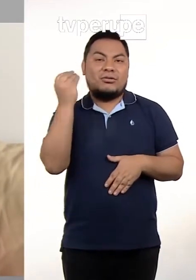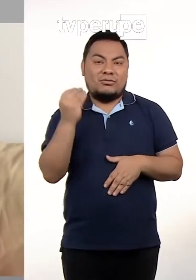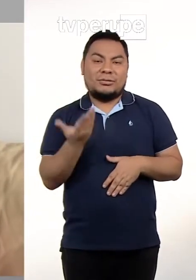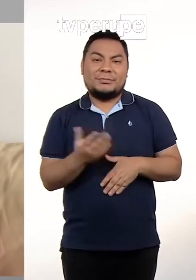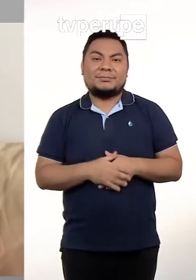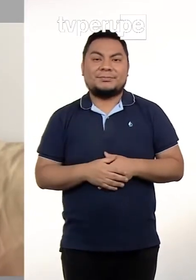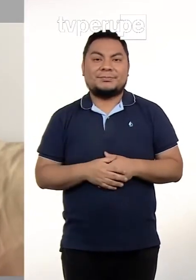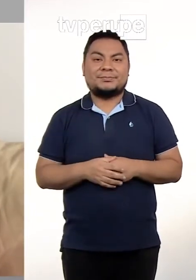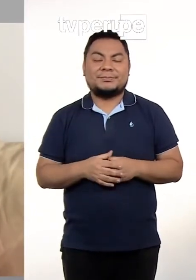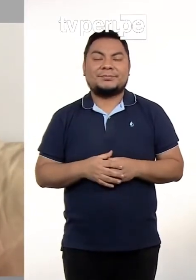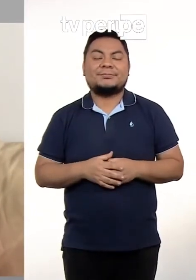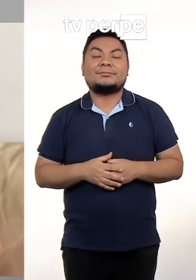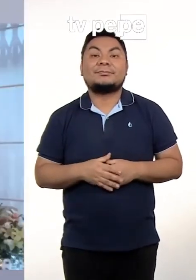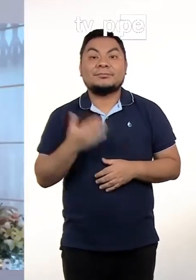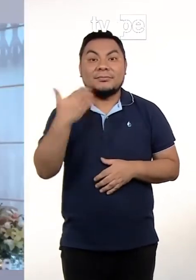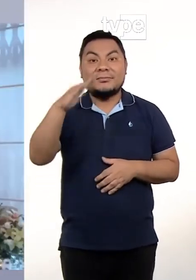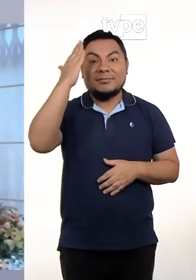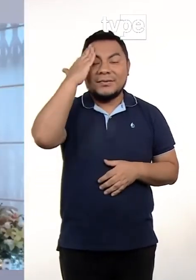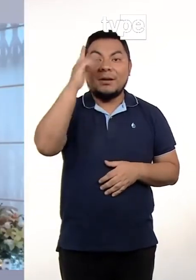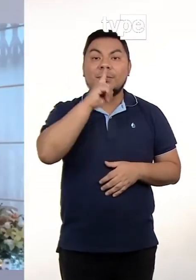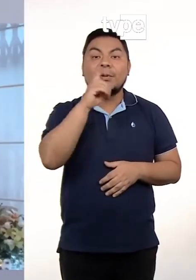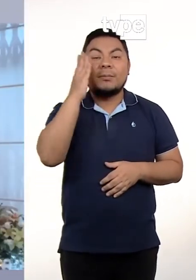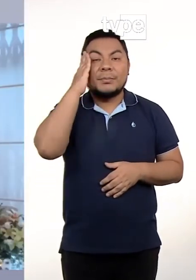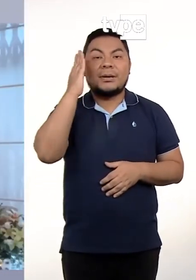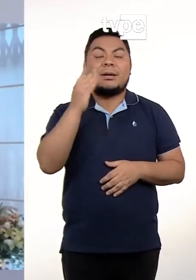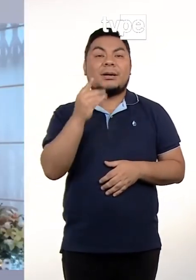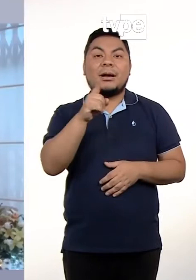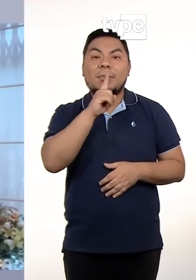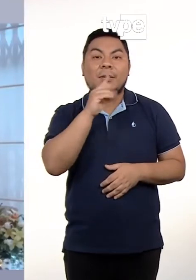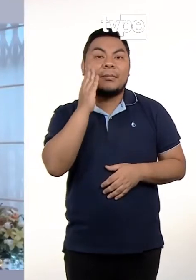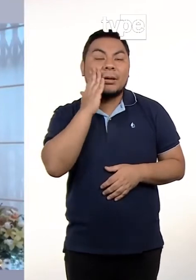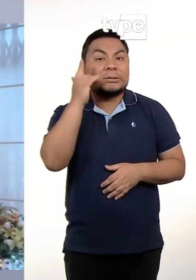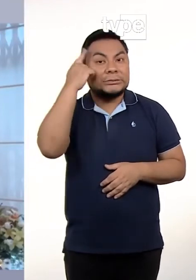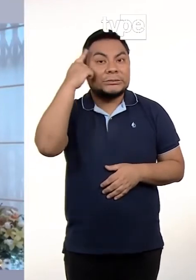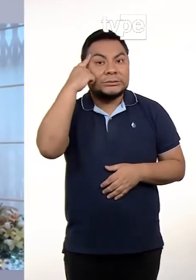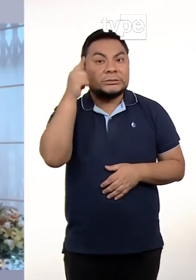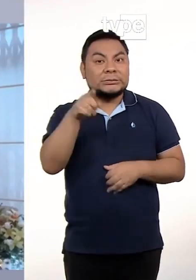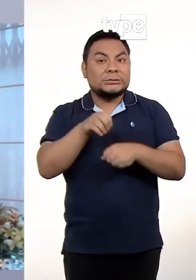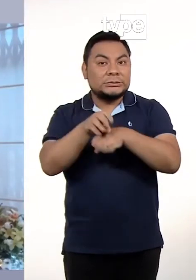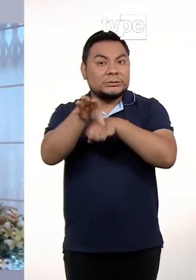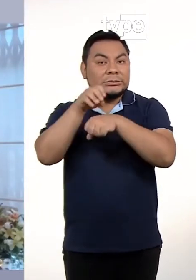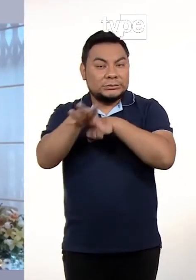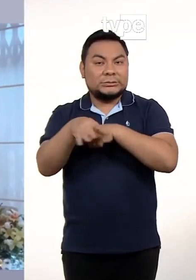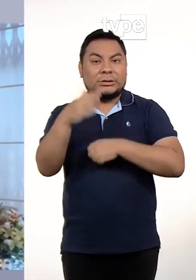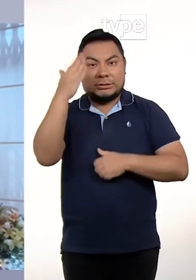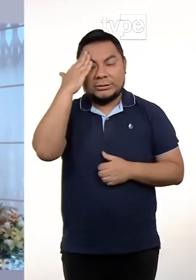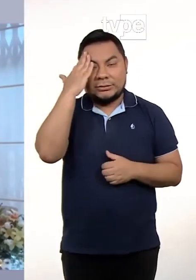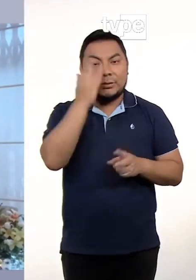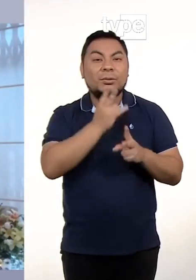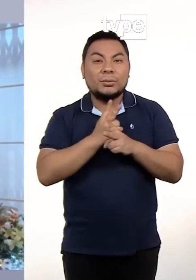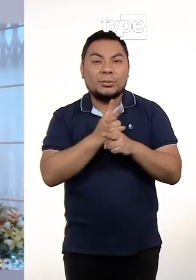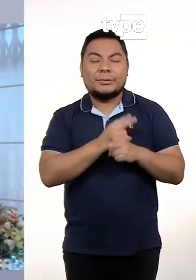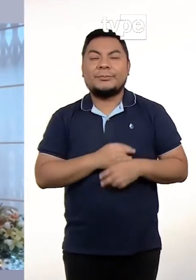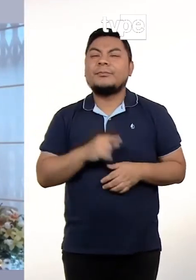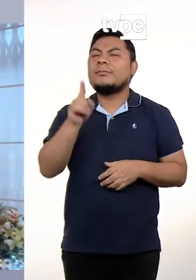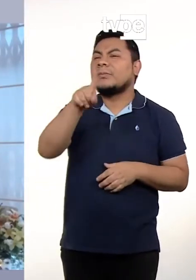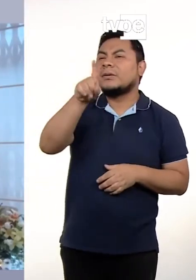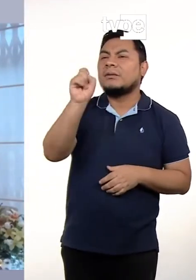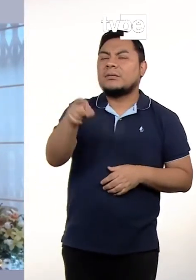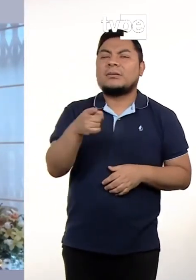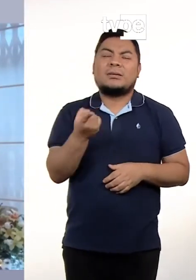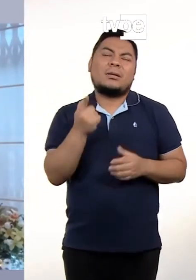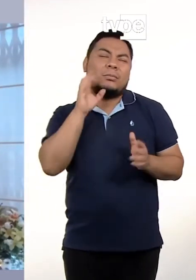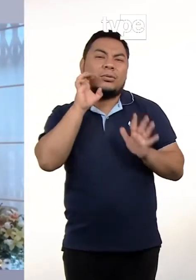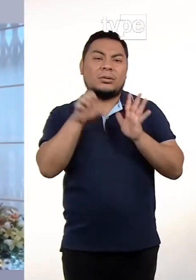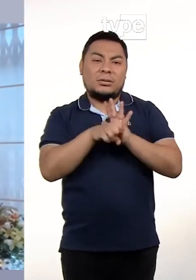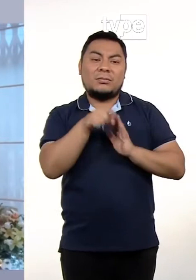y nuestros adolescentes. Ya saben, padres, tomen en cuenta todas estas recomendaciones. Lourdes, ¿qué hacer si